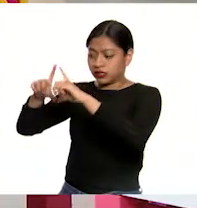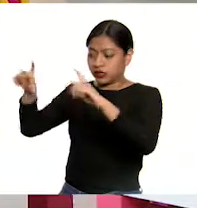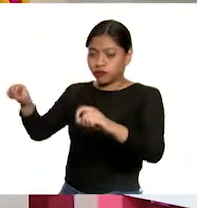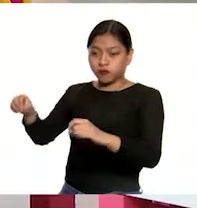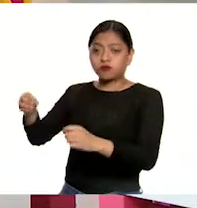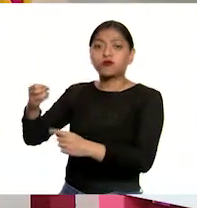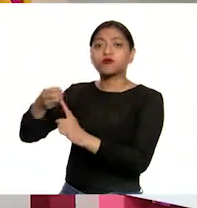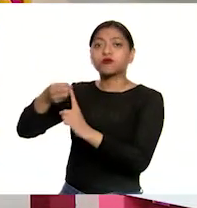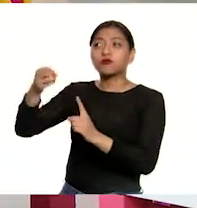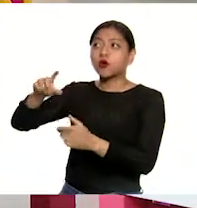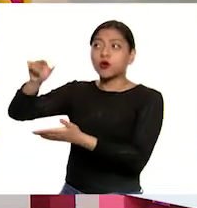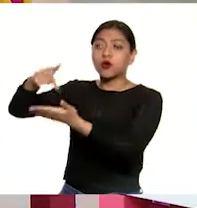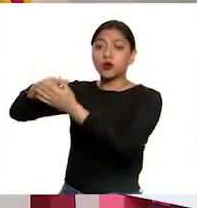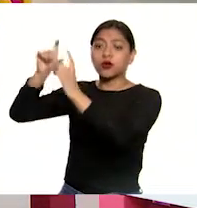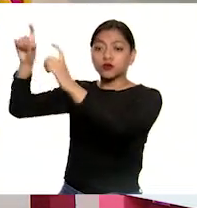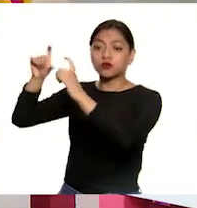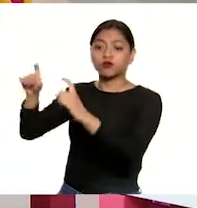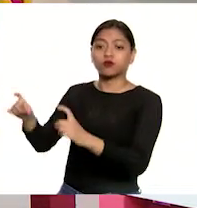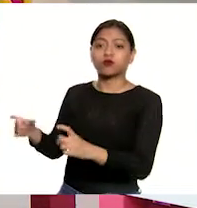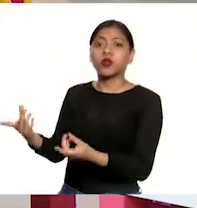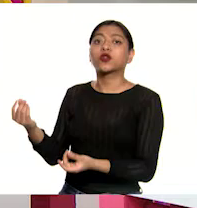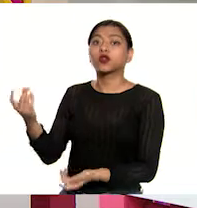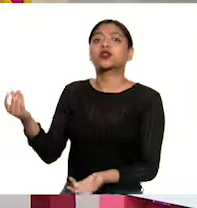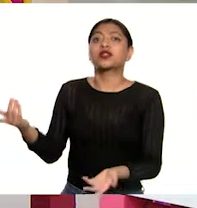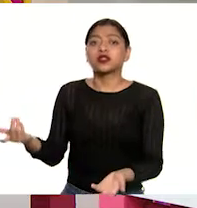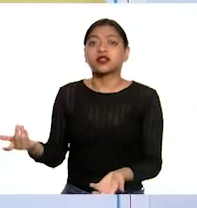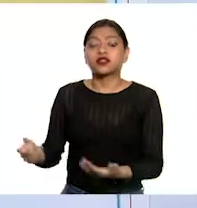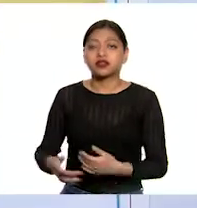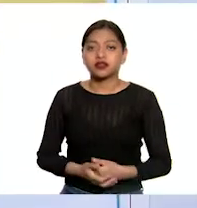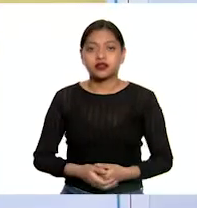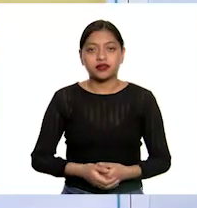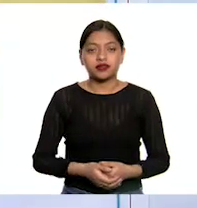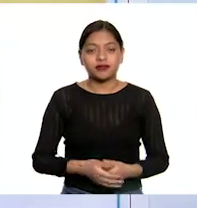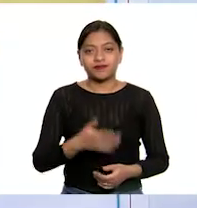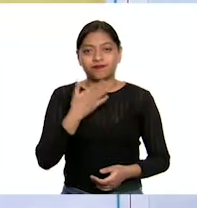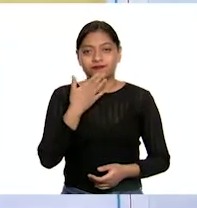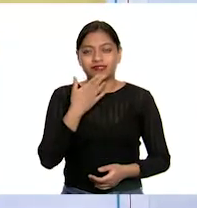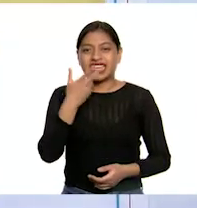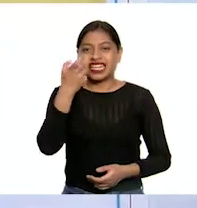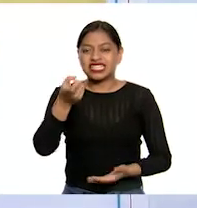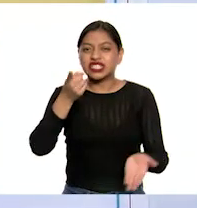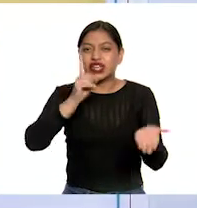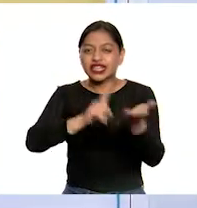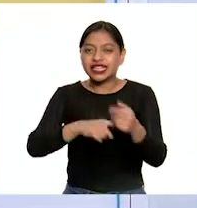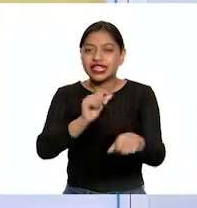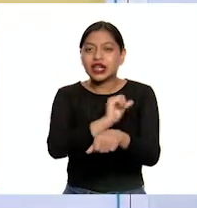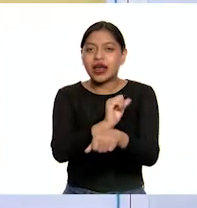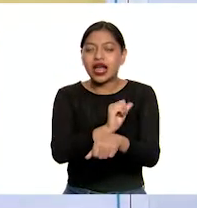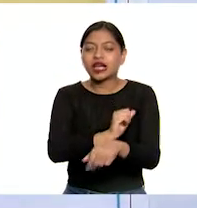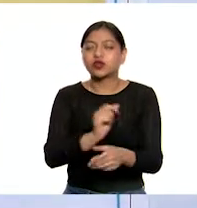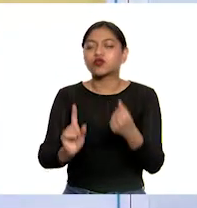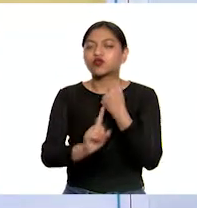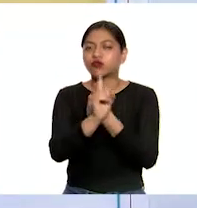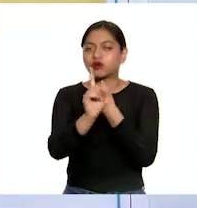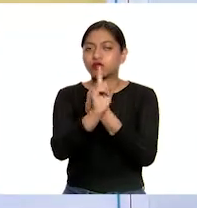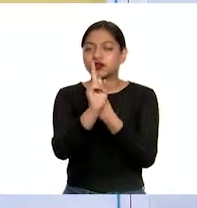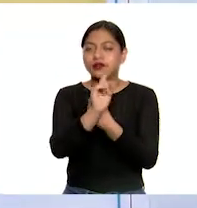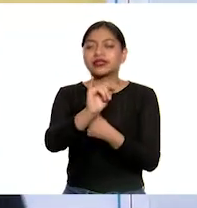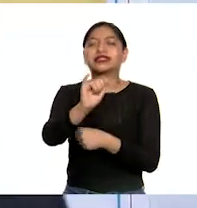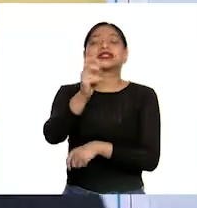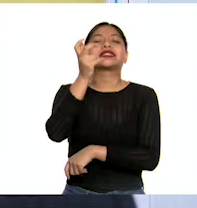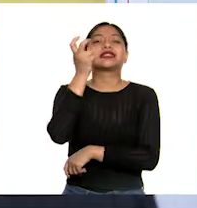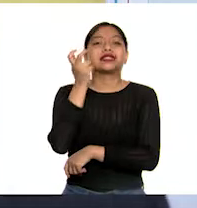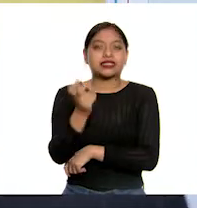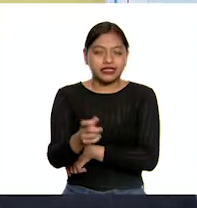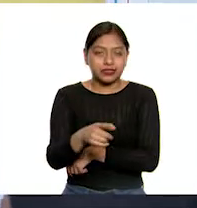este enunciado? Yo creo que ese es el problema que tiene el personaje principal. Sí, ese es el problema al